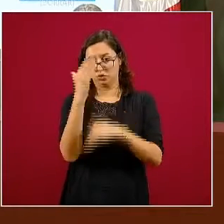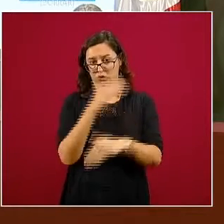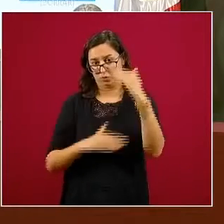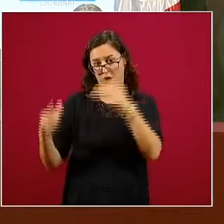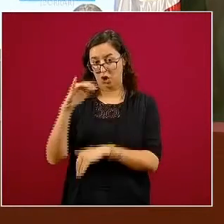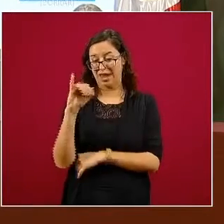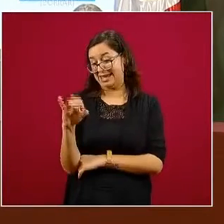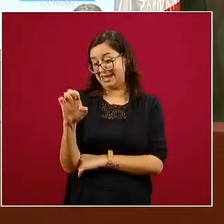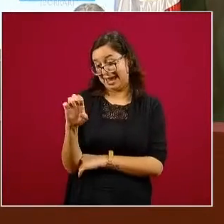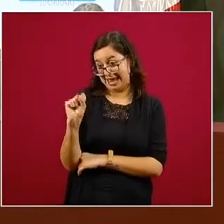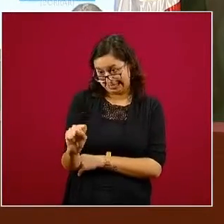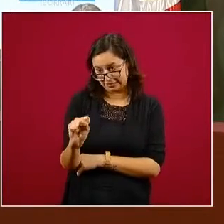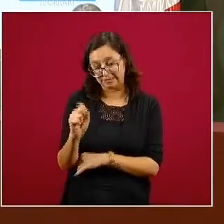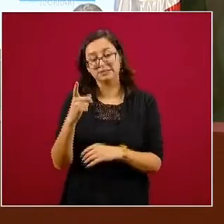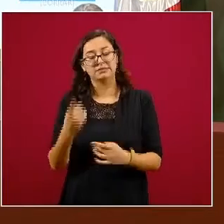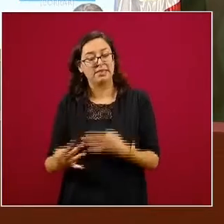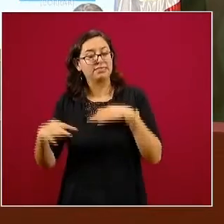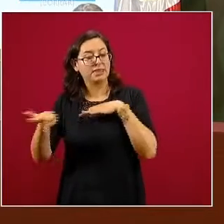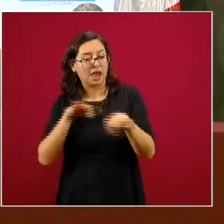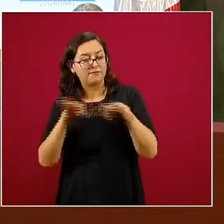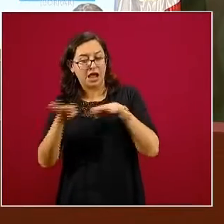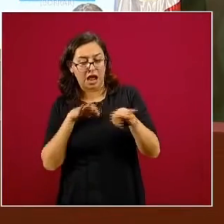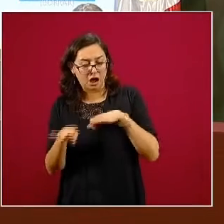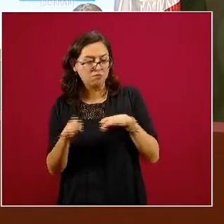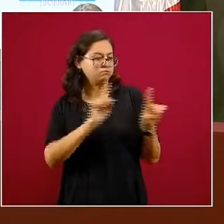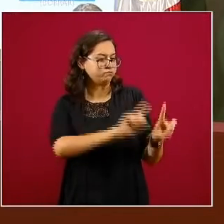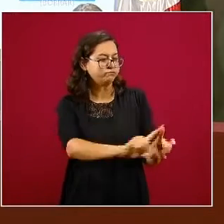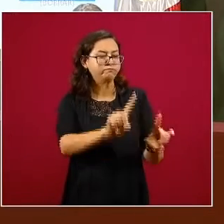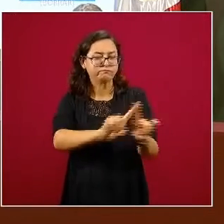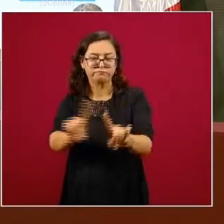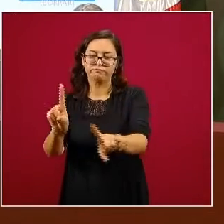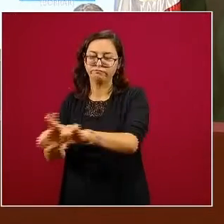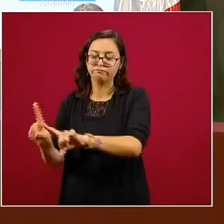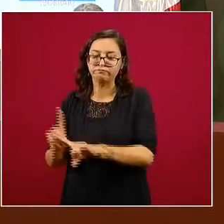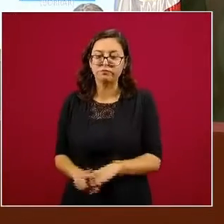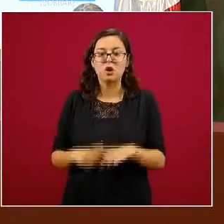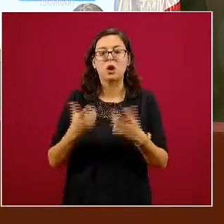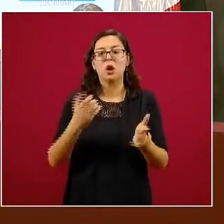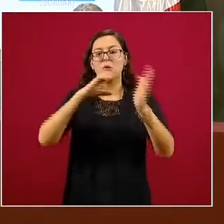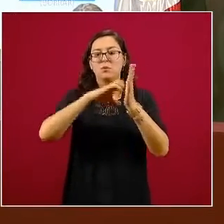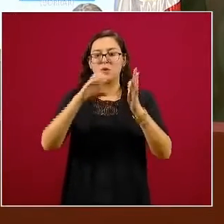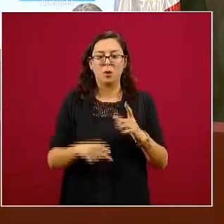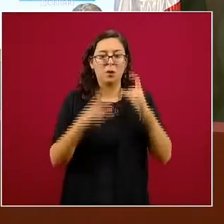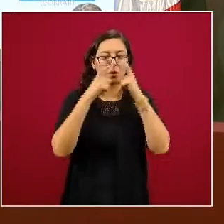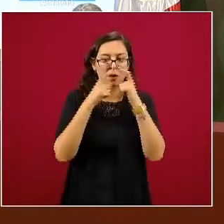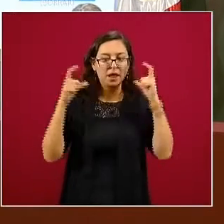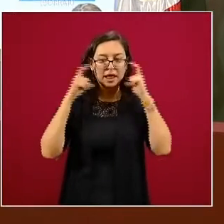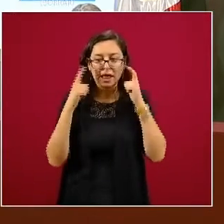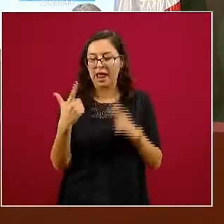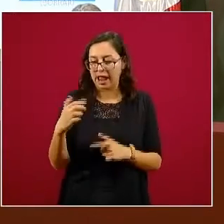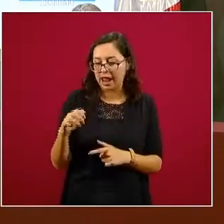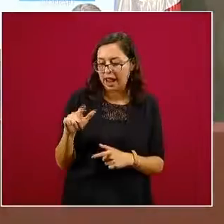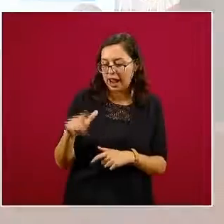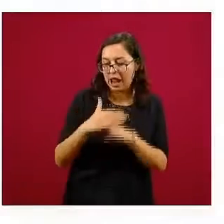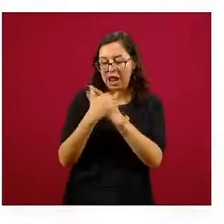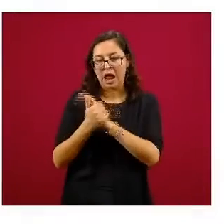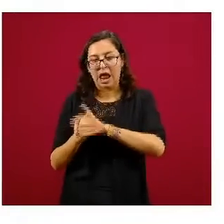de la salud a nivel mundial y a nivel regional. Enseguida le pido amablemente a mis colegas y